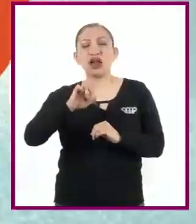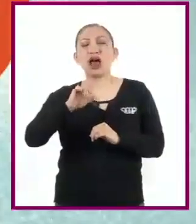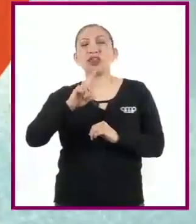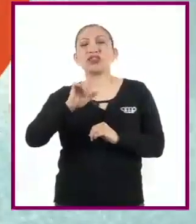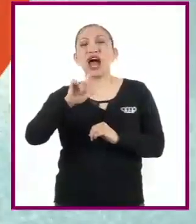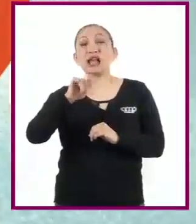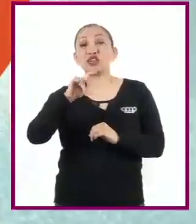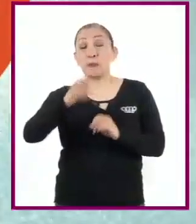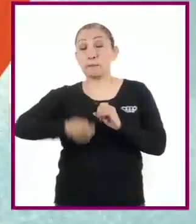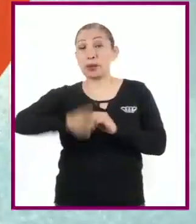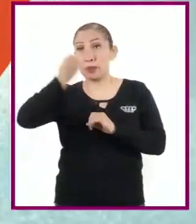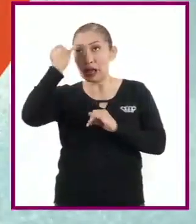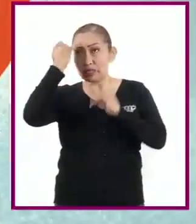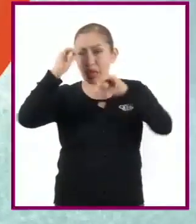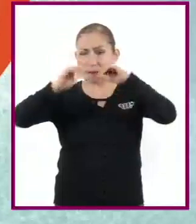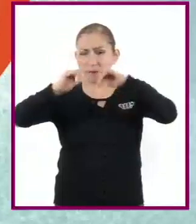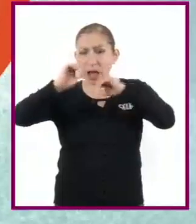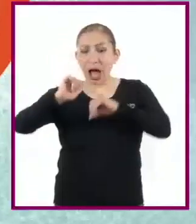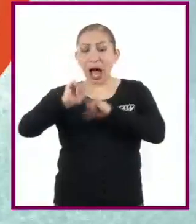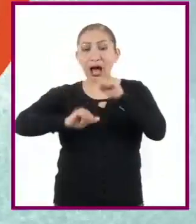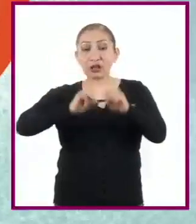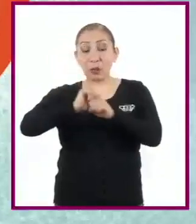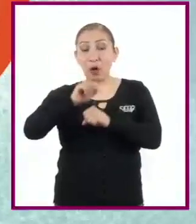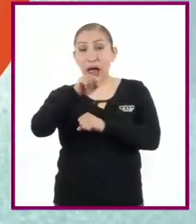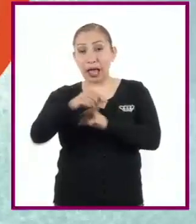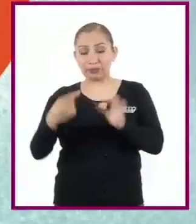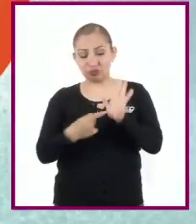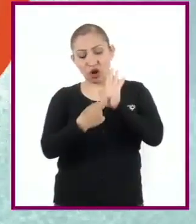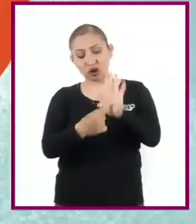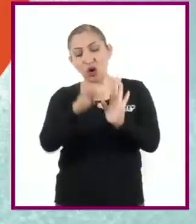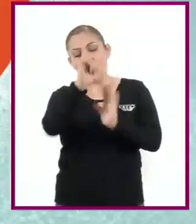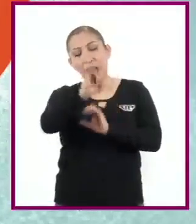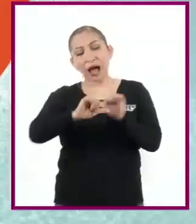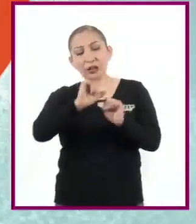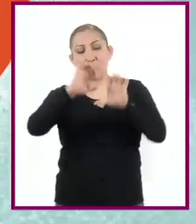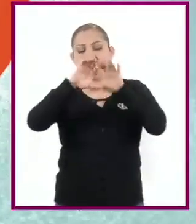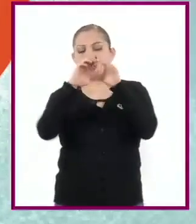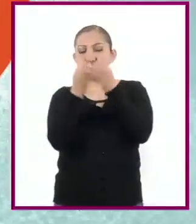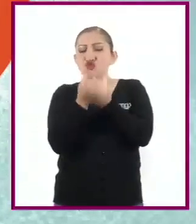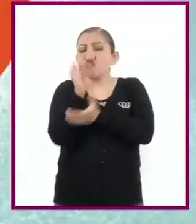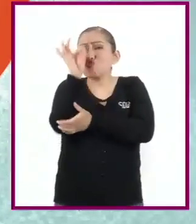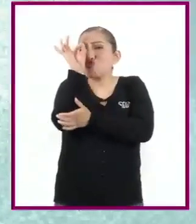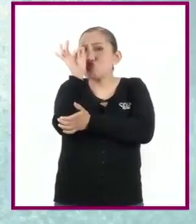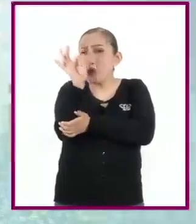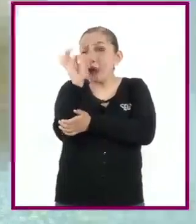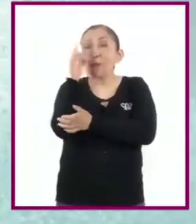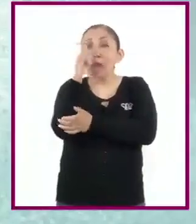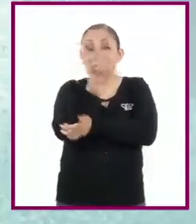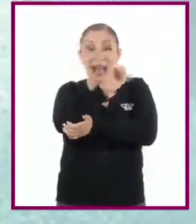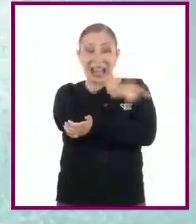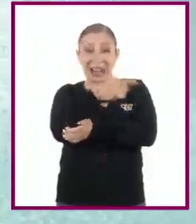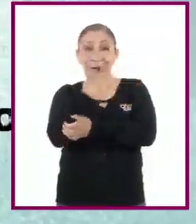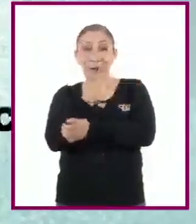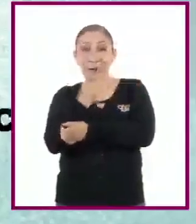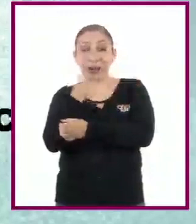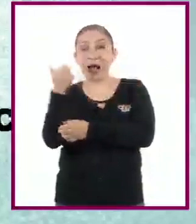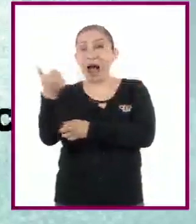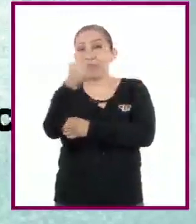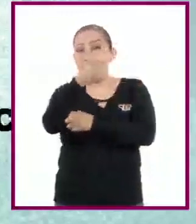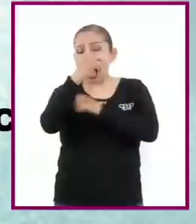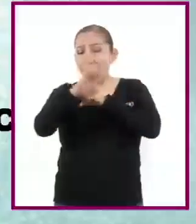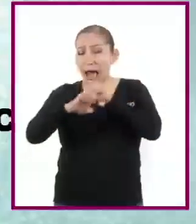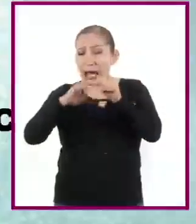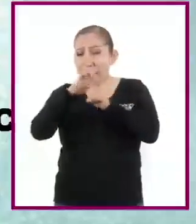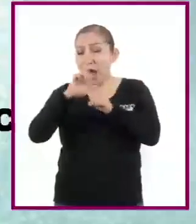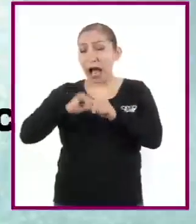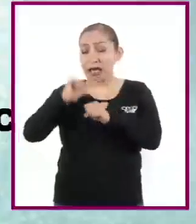desarrolló el primer modelo científico del átomo. Dalton representó al átomo como una esfera minúscula. Para Dalton, cada elemento estaba formado